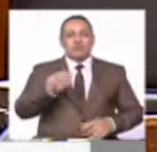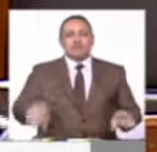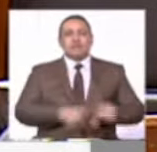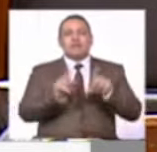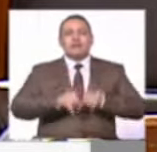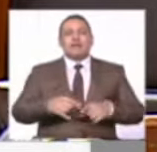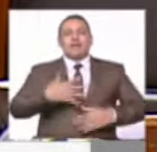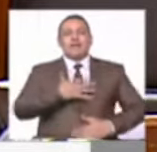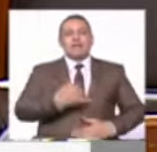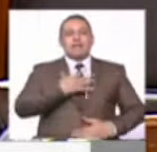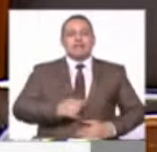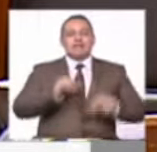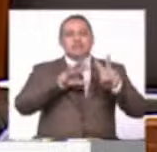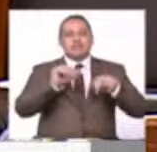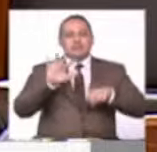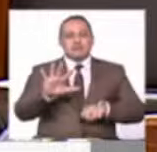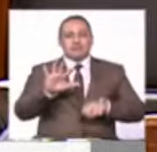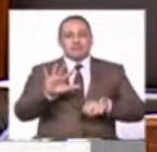75